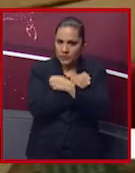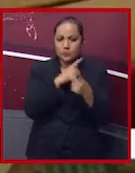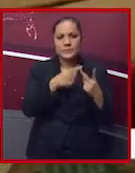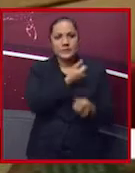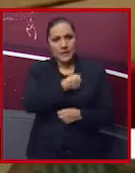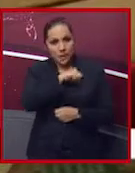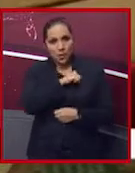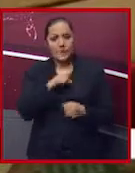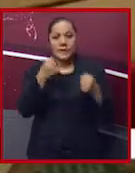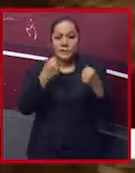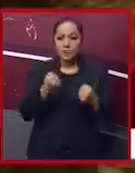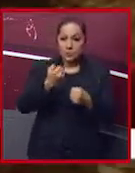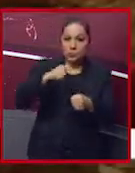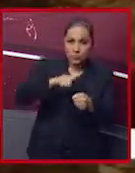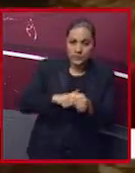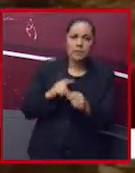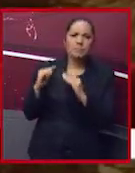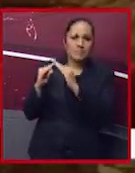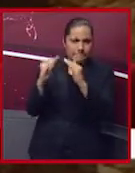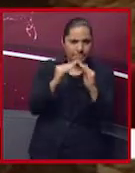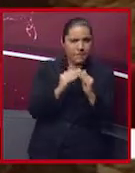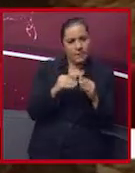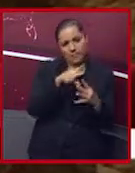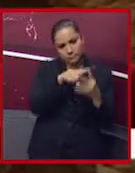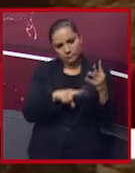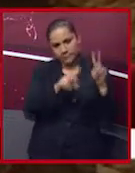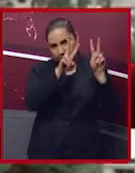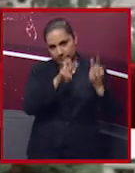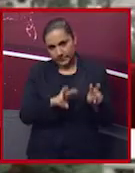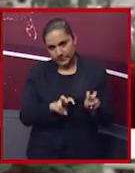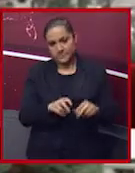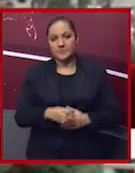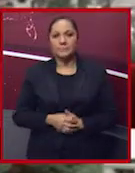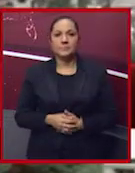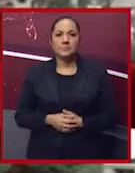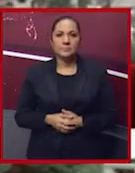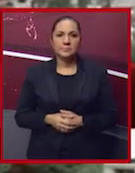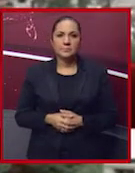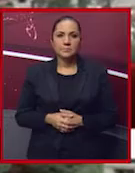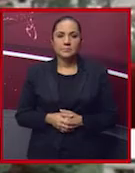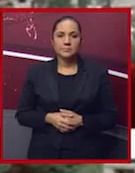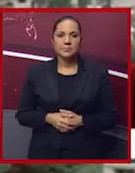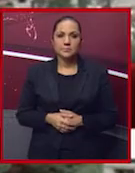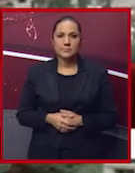y vivienda. Para Noticias del Congreso, Adrián Aguilar Torres.